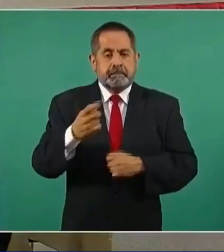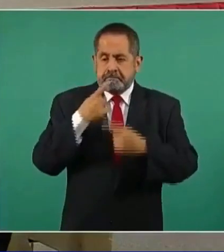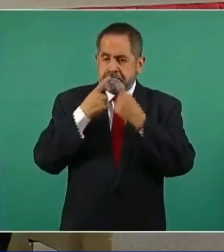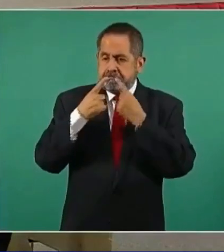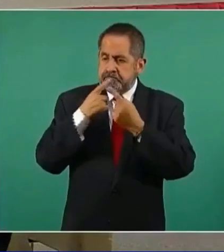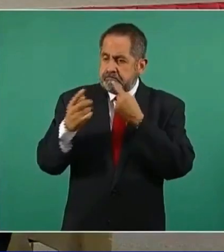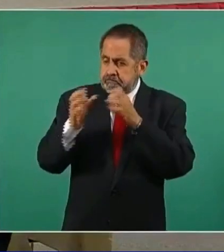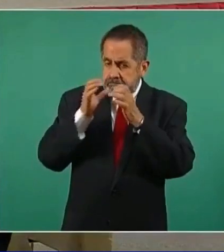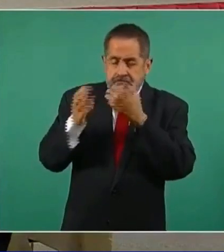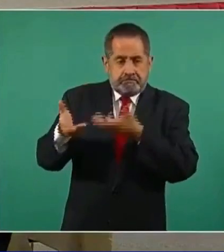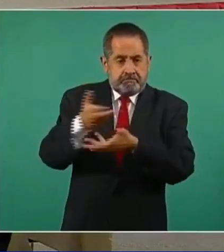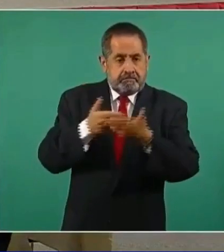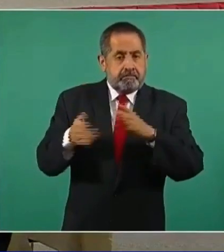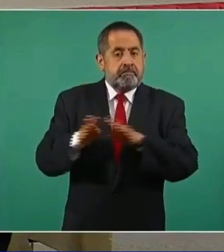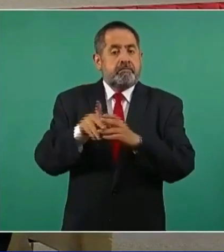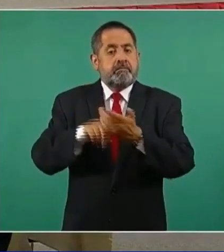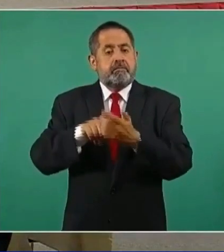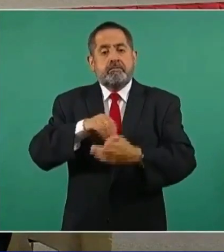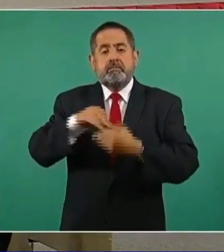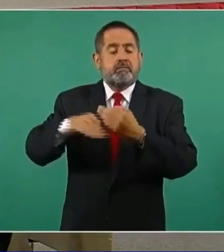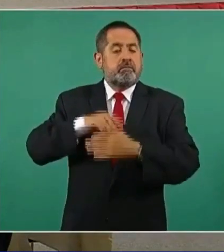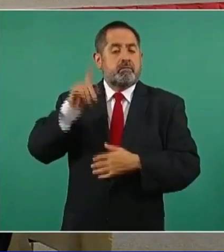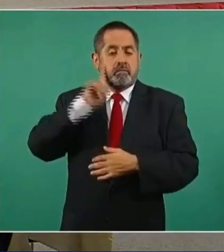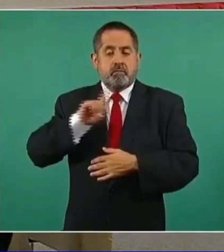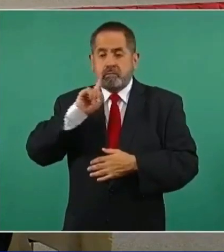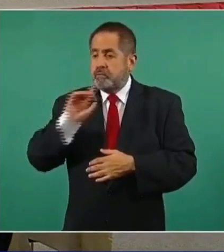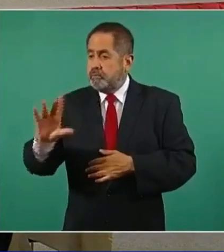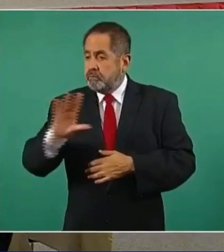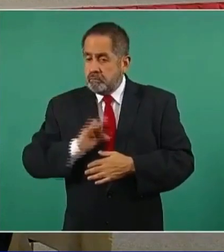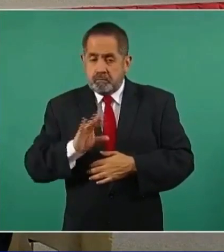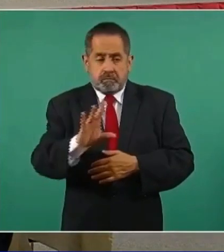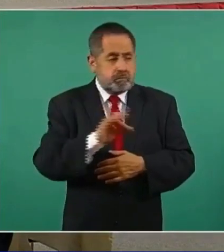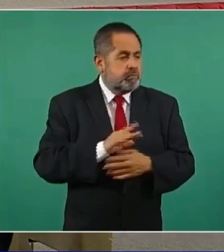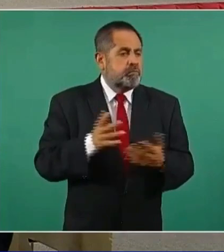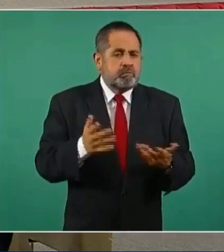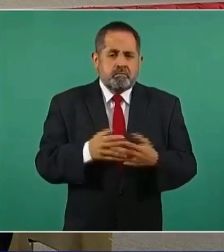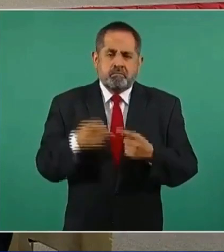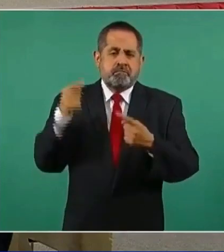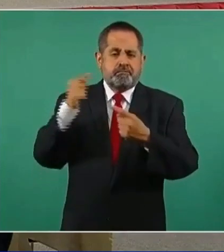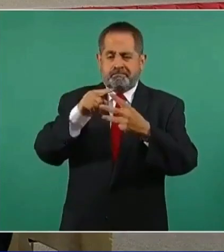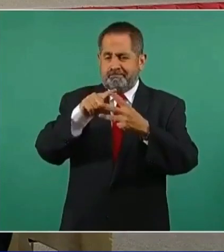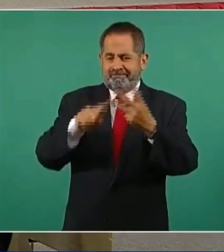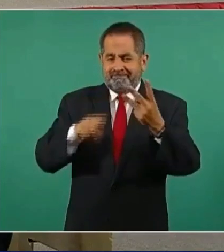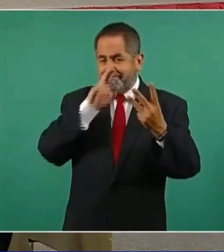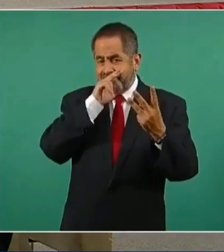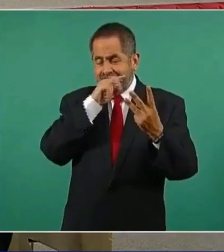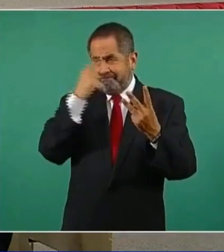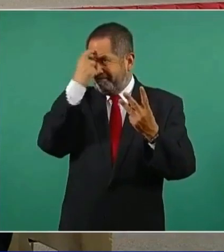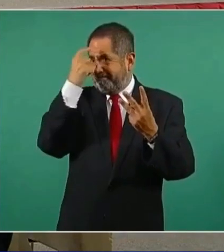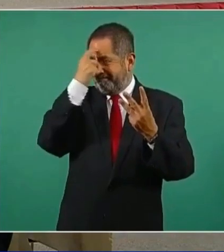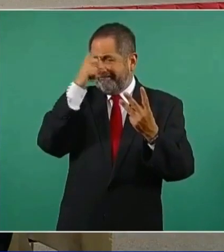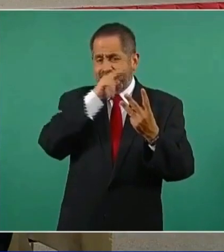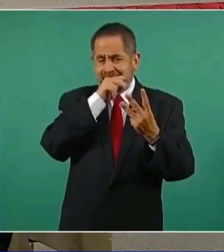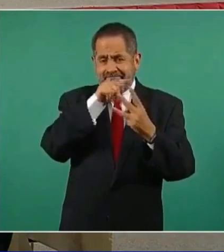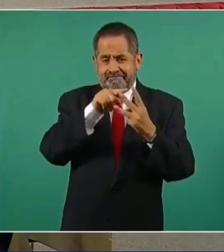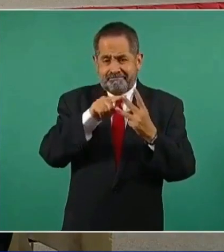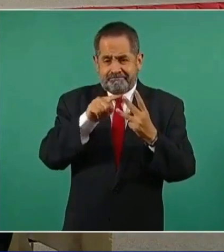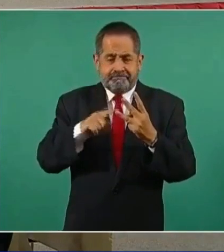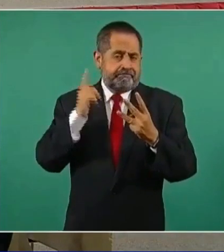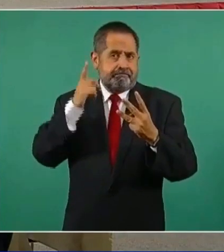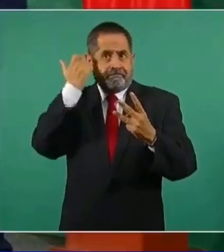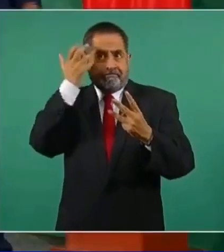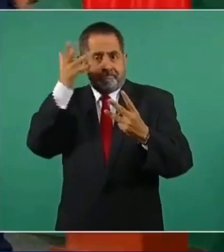favor, las mujeres nos dijeron tres de sus principales preocupaciones y